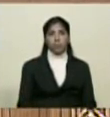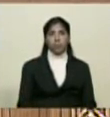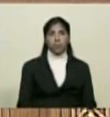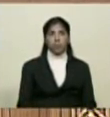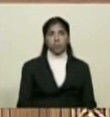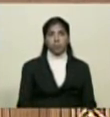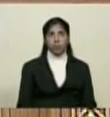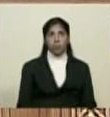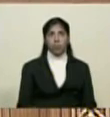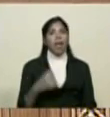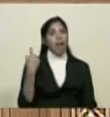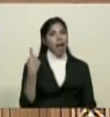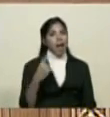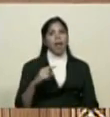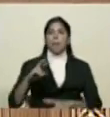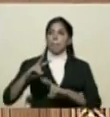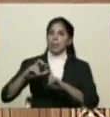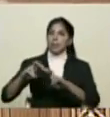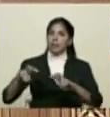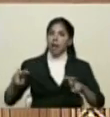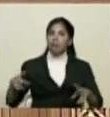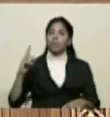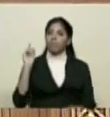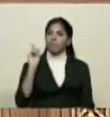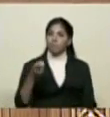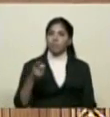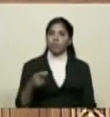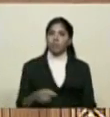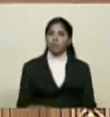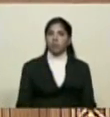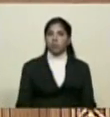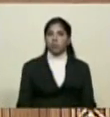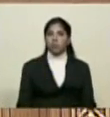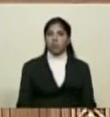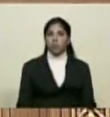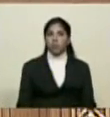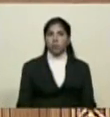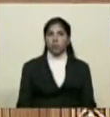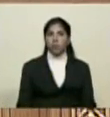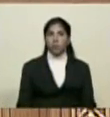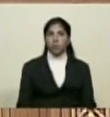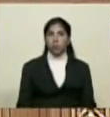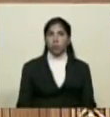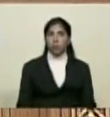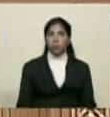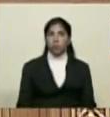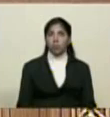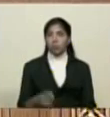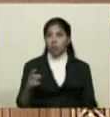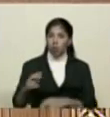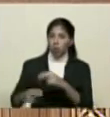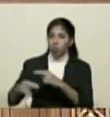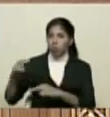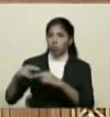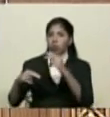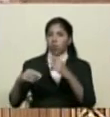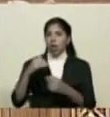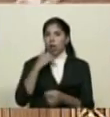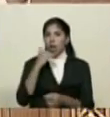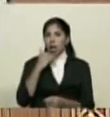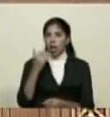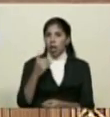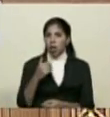Entonces, hay que investigar, insisto, incluso si esas obras, si esas procuras, repito, que son contratadas